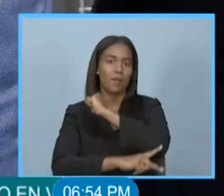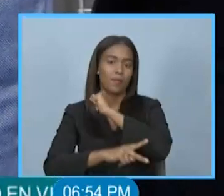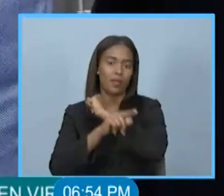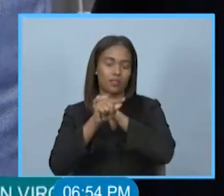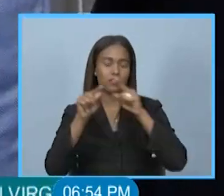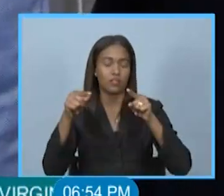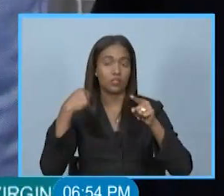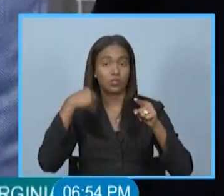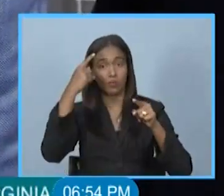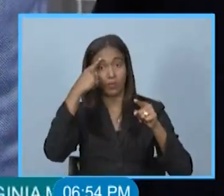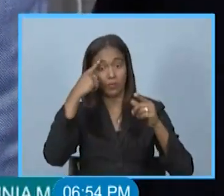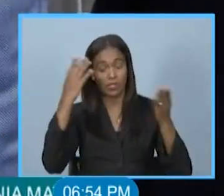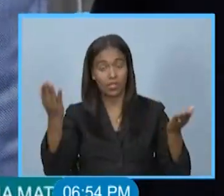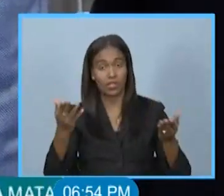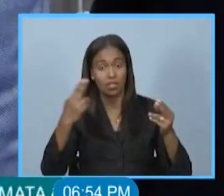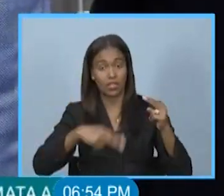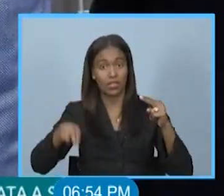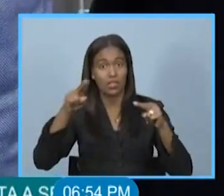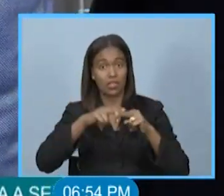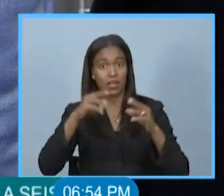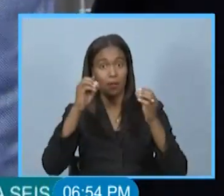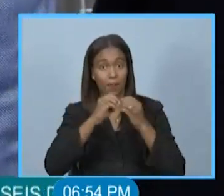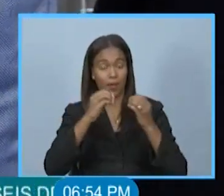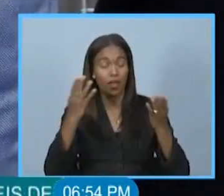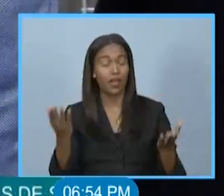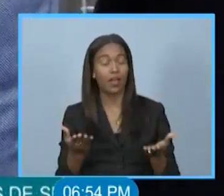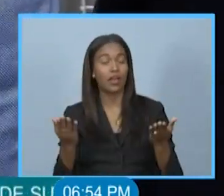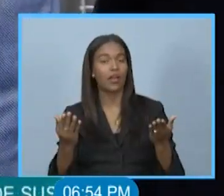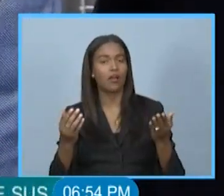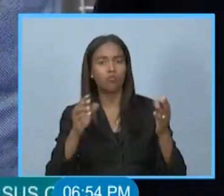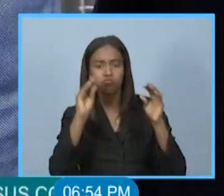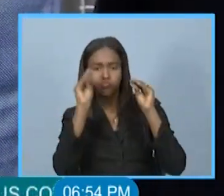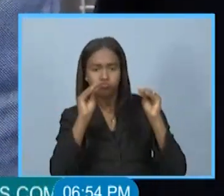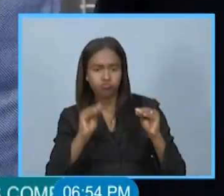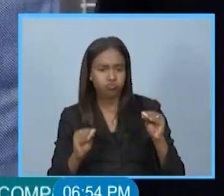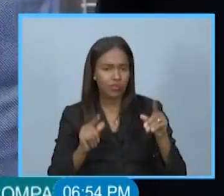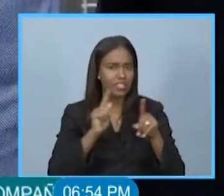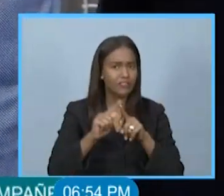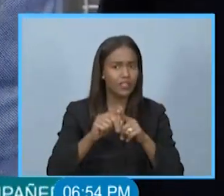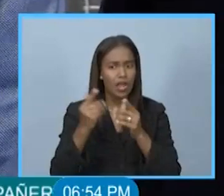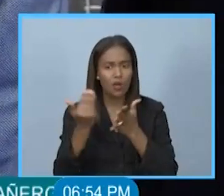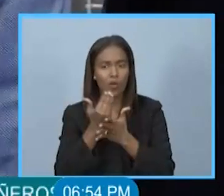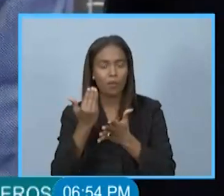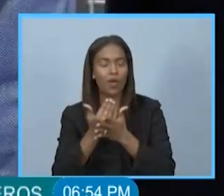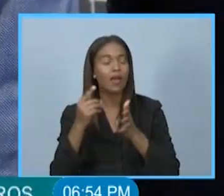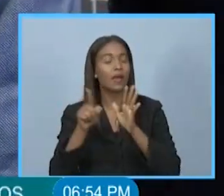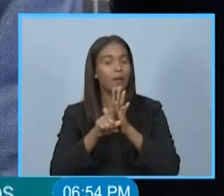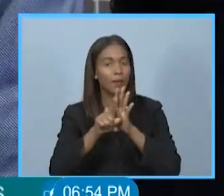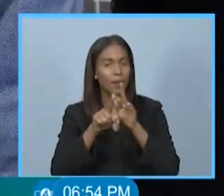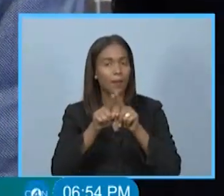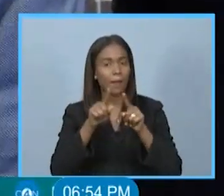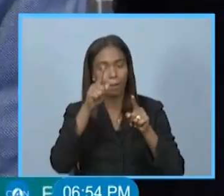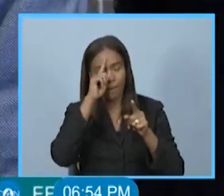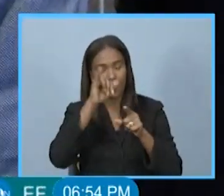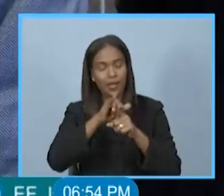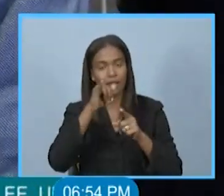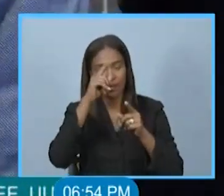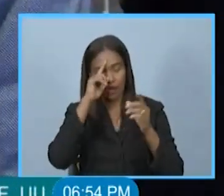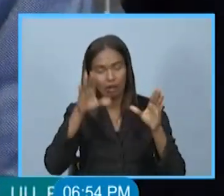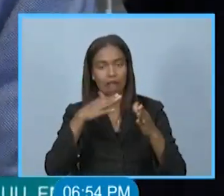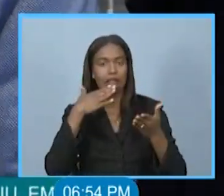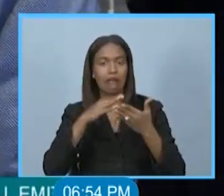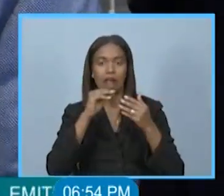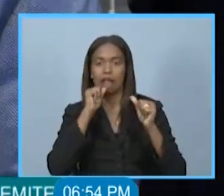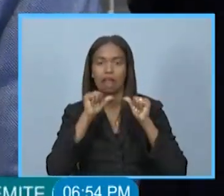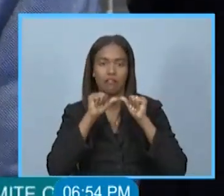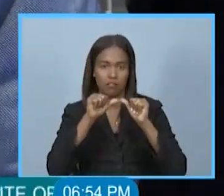región yo creo que aquí se ha tecnificado se ha montado rayos x y se han hecho muchísimas adaptaciones precisamente para prevenir los ilícitos